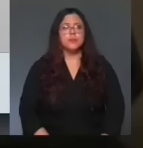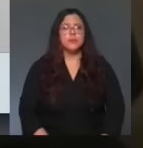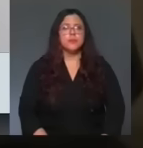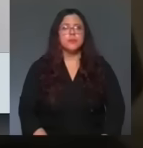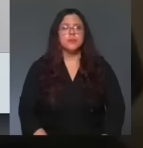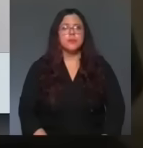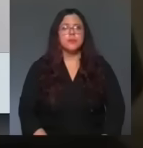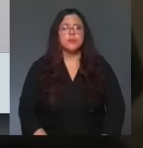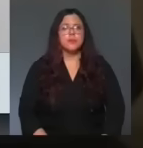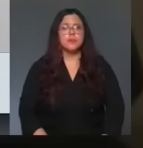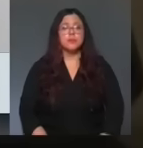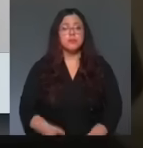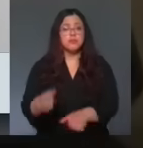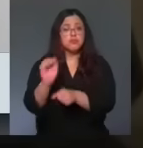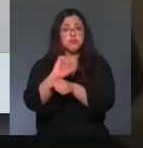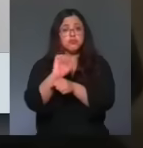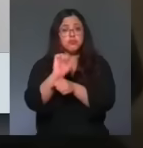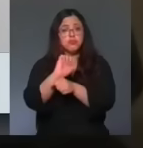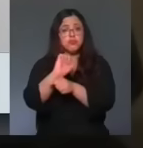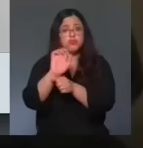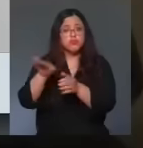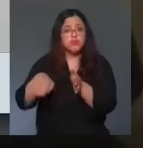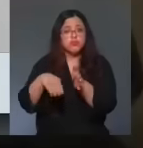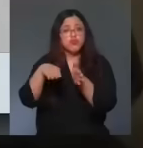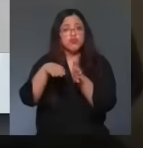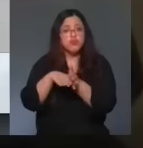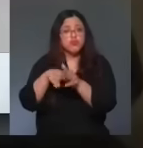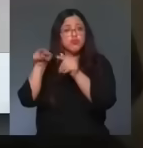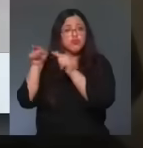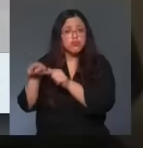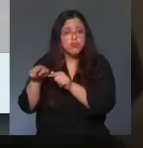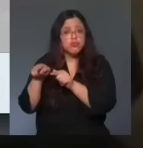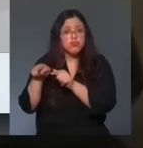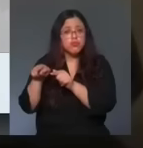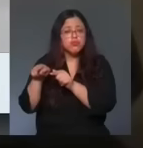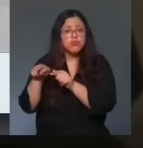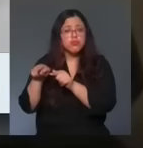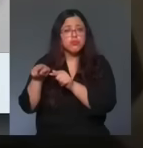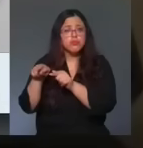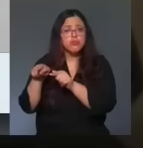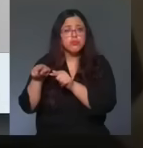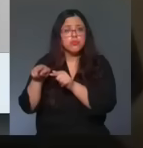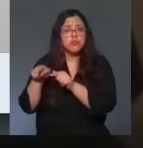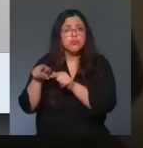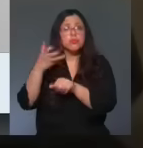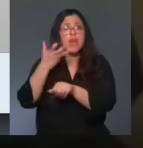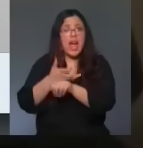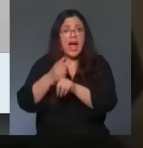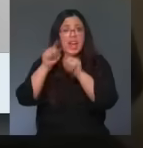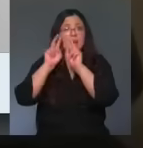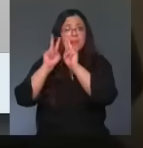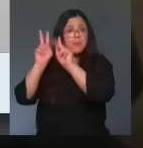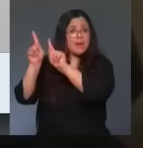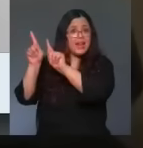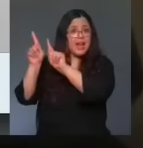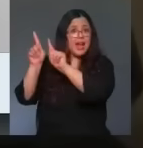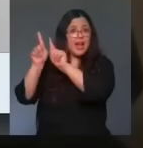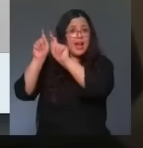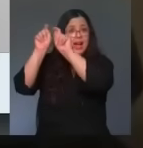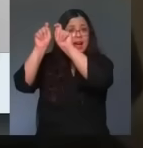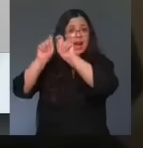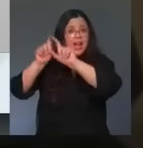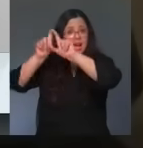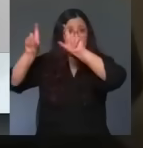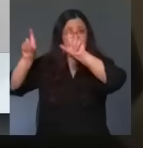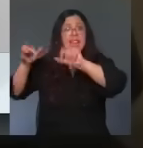y me estaciono en este lugar porque hay un letrero que dice parquímetro.